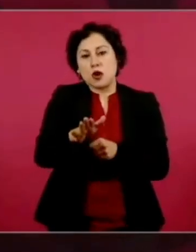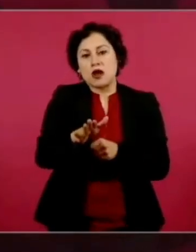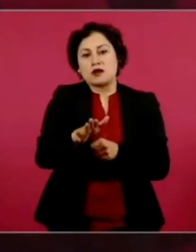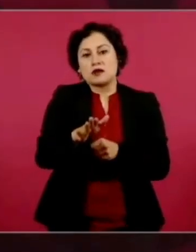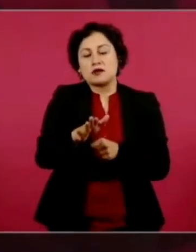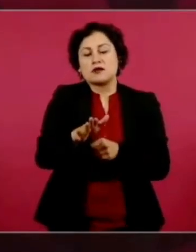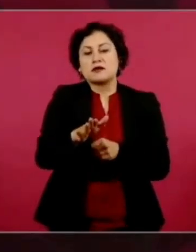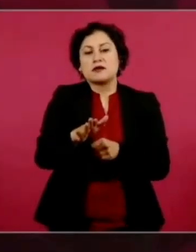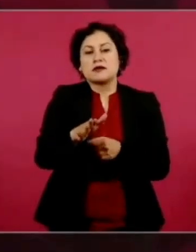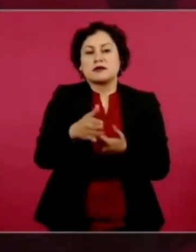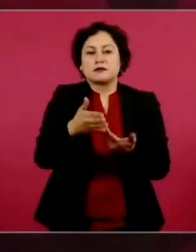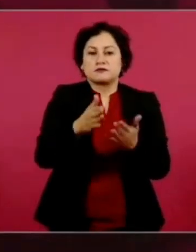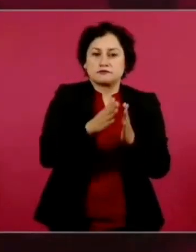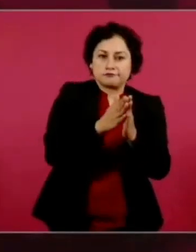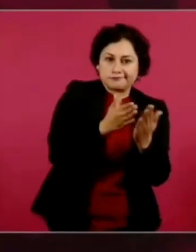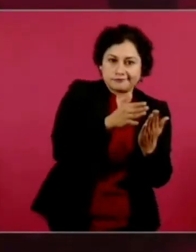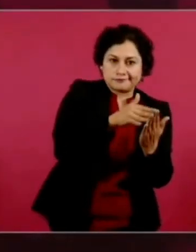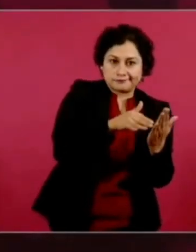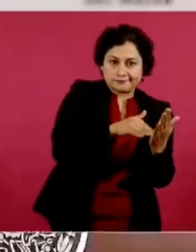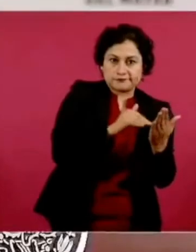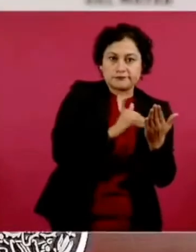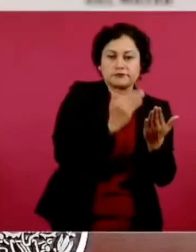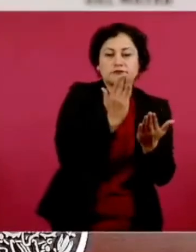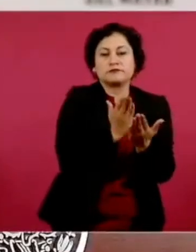mañana o el lunes.